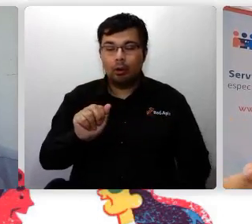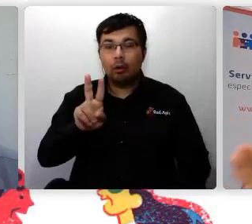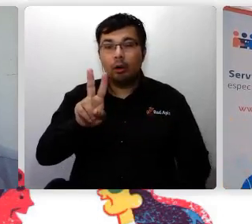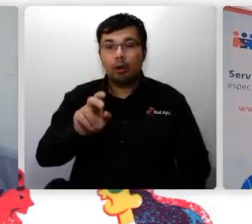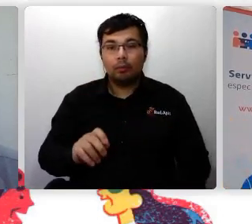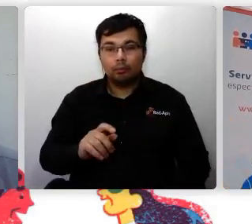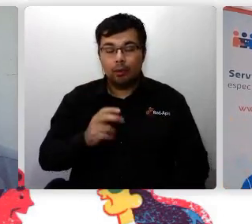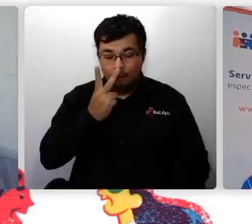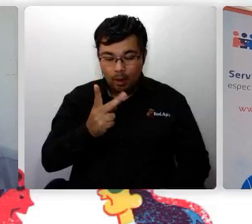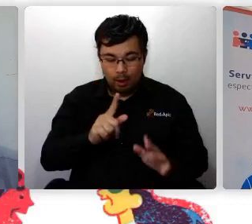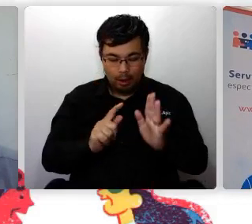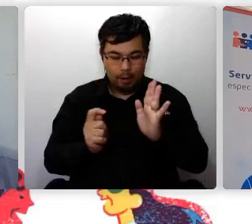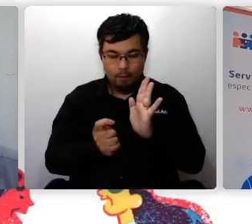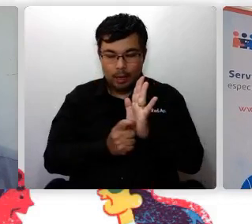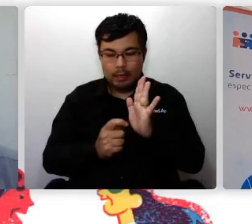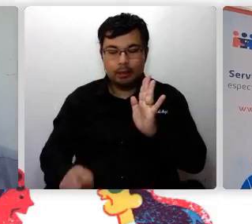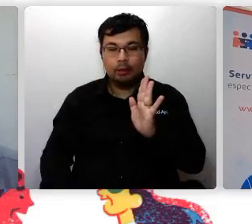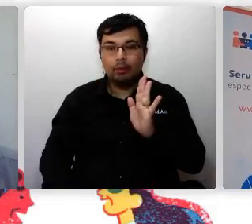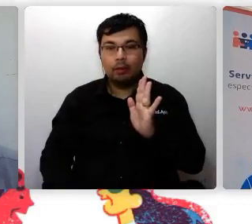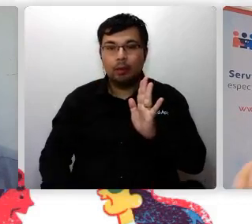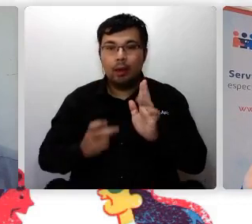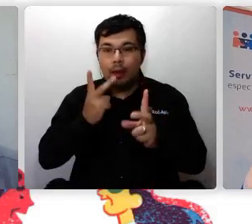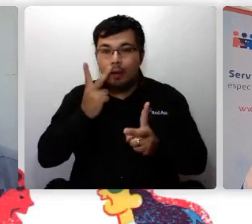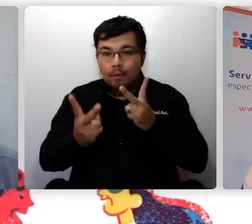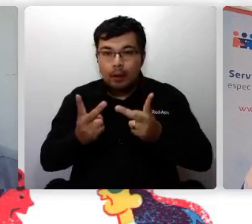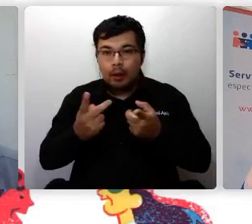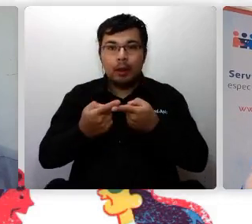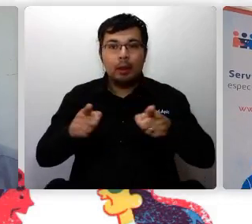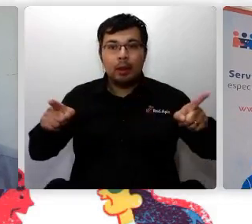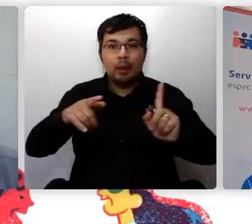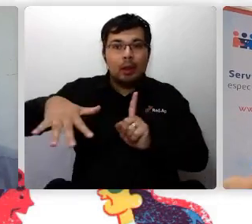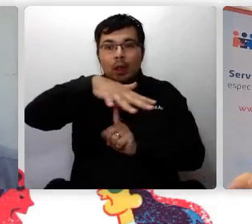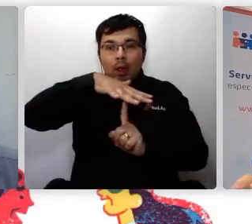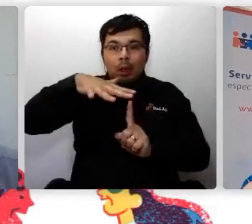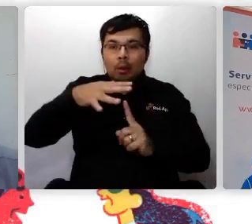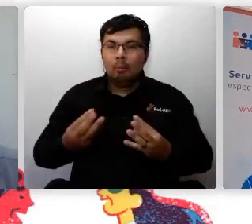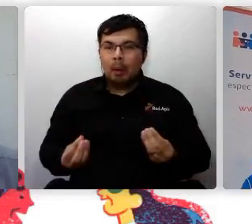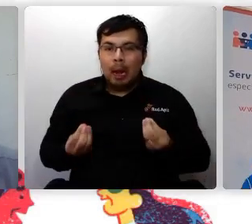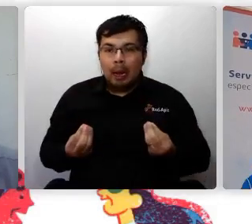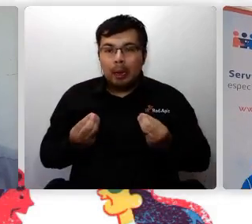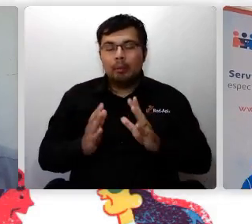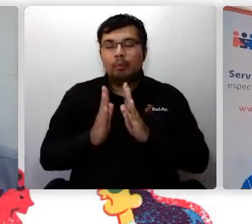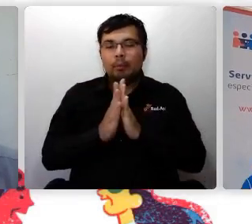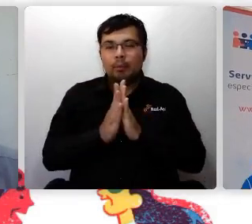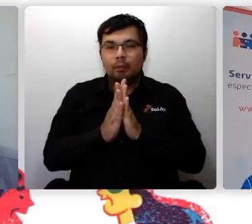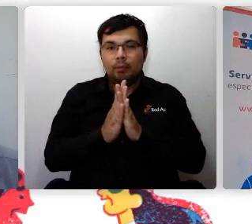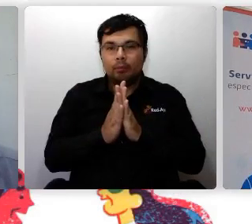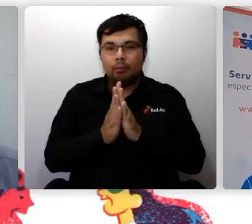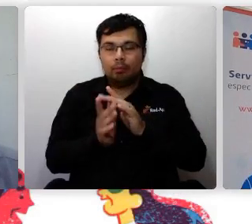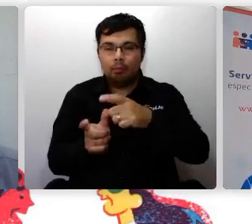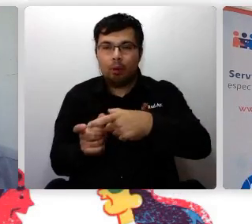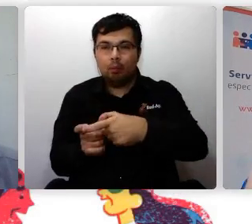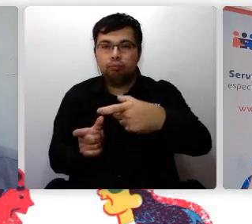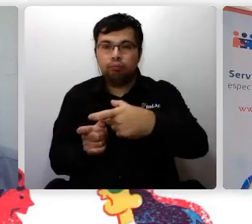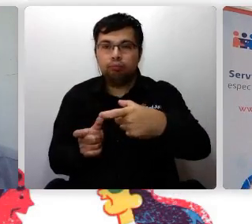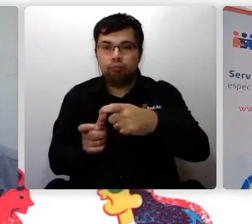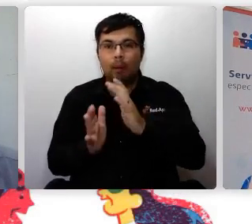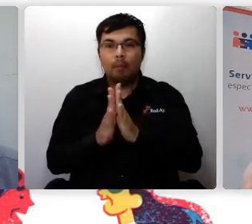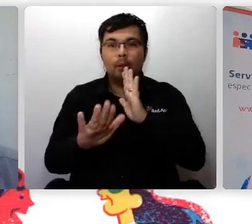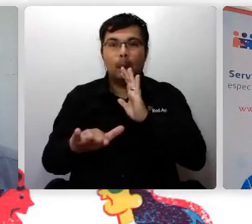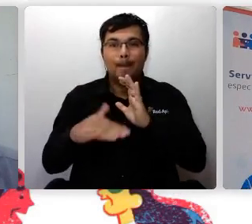fecha de notificaciones, hay que ver varios casos para ver qué corresponde. Entonces que nos mande los datos por un ticket y nosotros ahí le respondemos